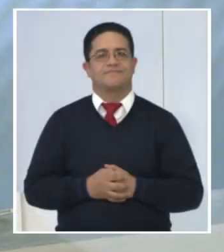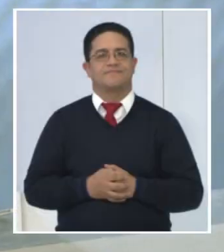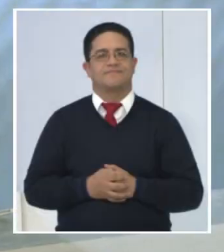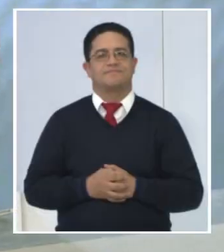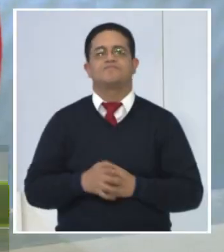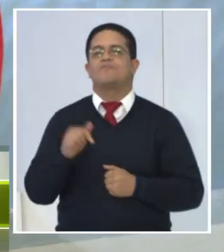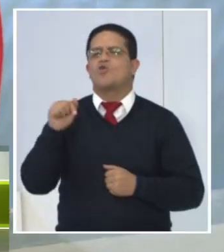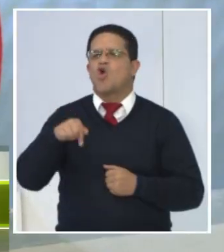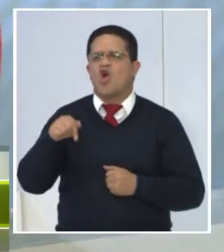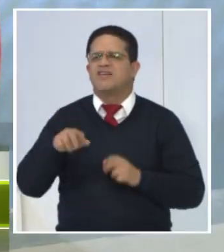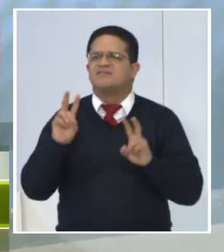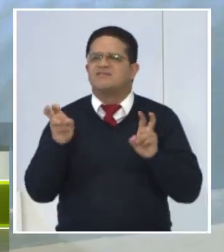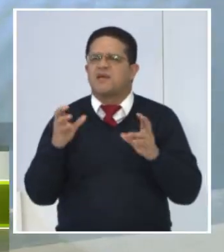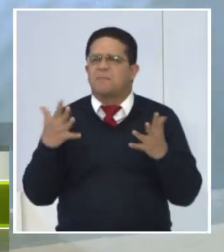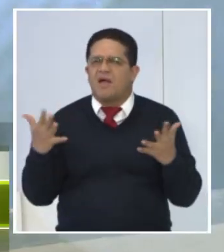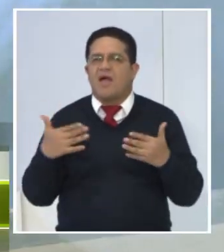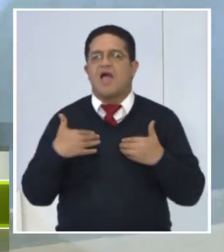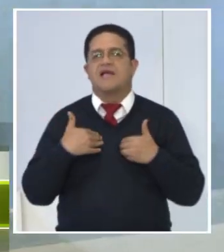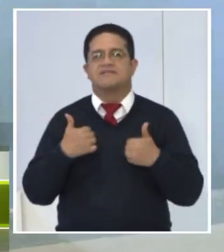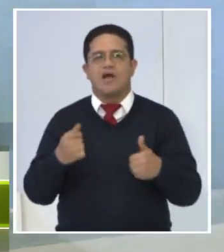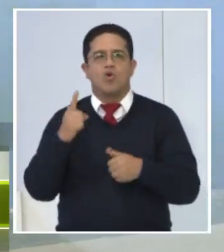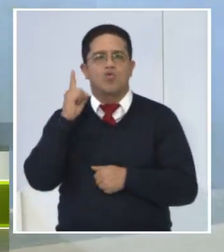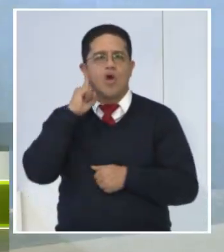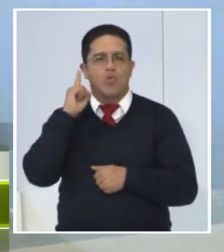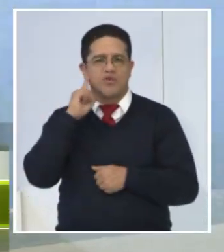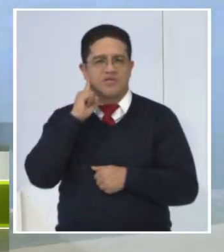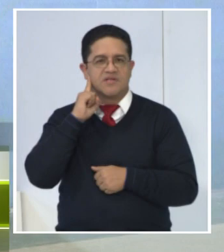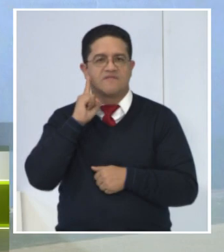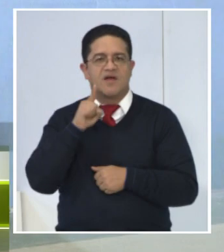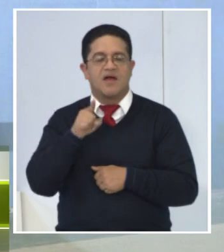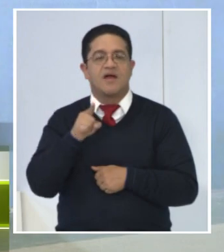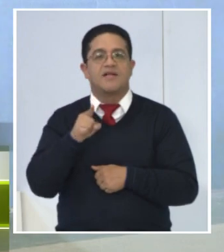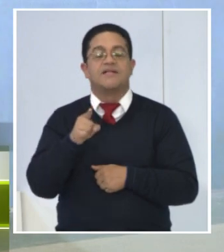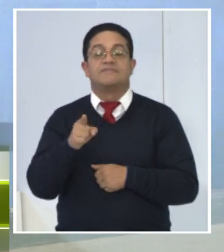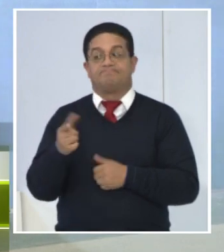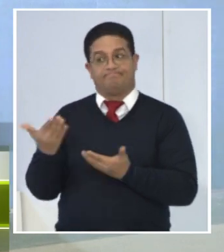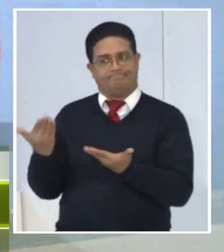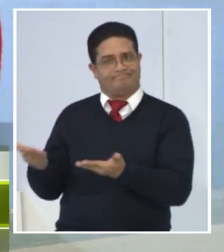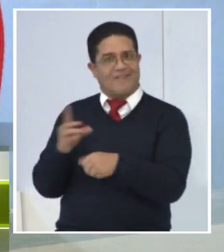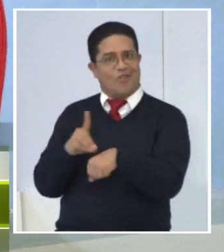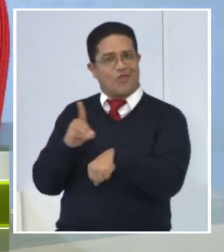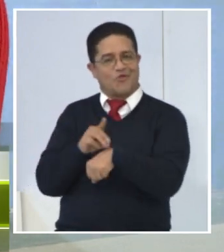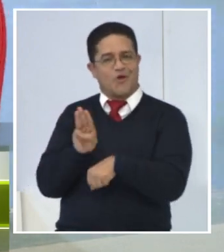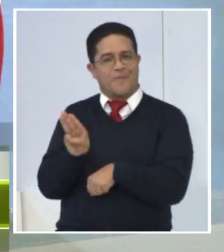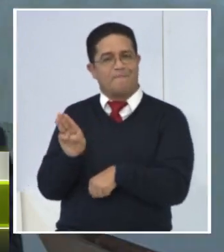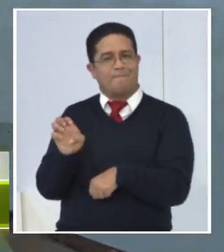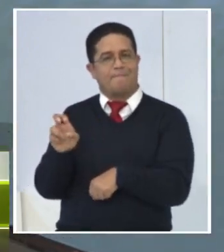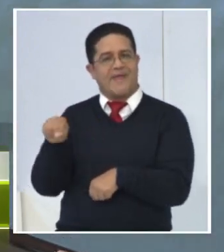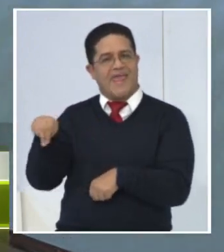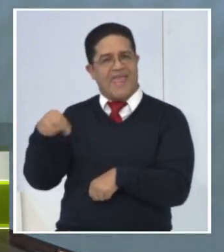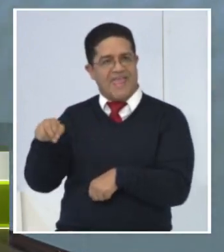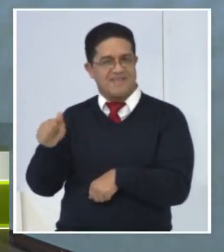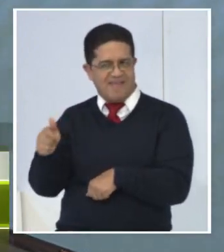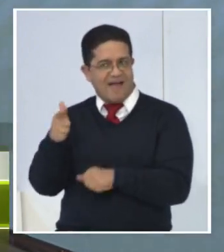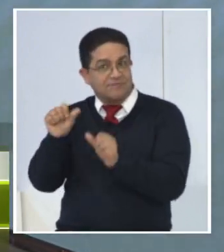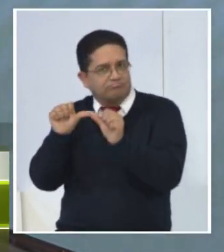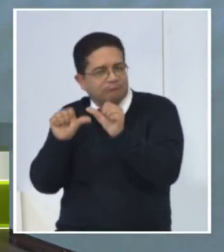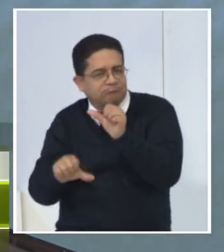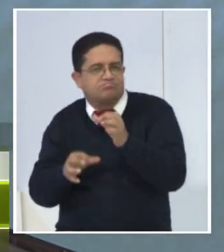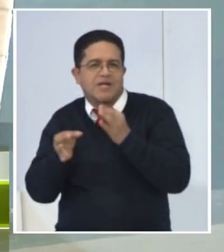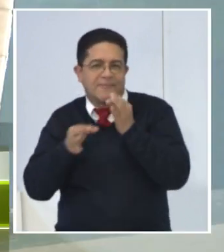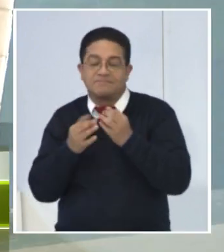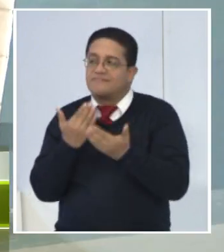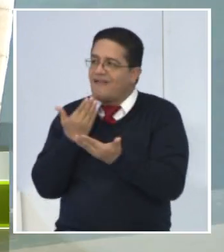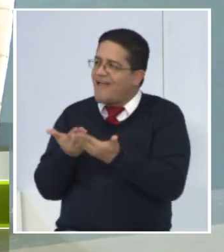El día de hoy estaremos hablando sobre salud auditiva. Justamente Jesús Peña Prato nos acompaña el día de hoy para abordar este tema.